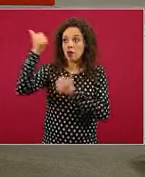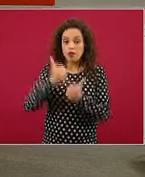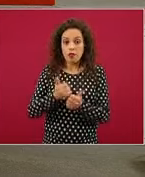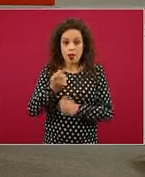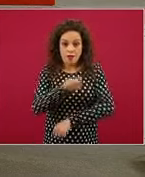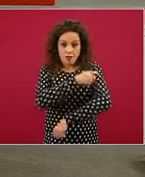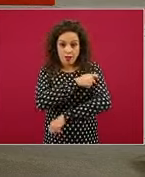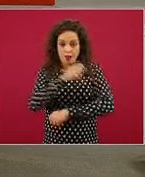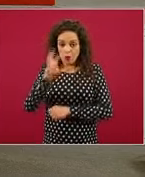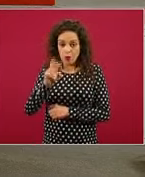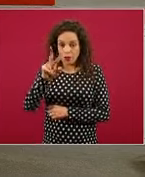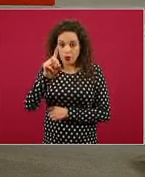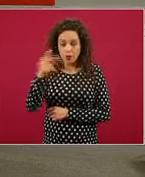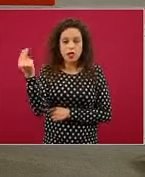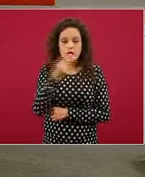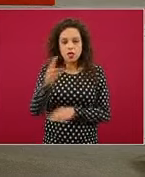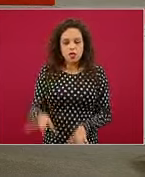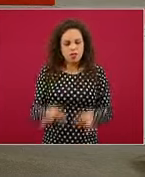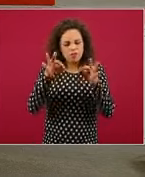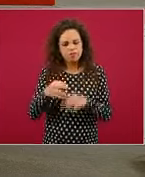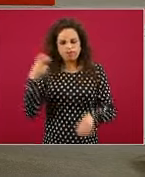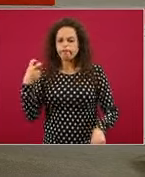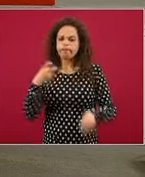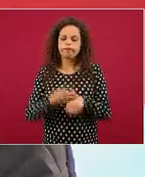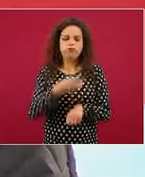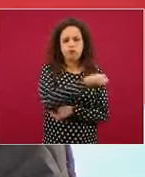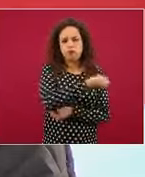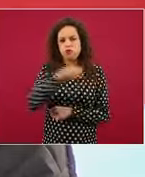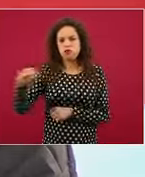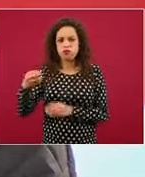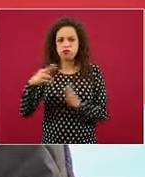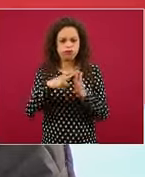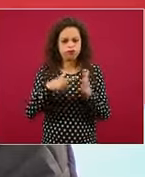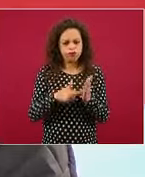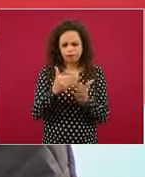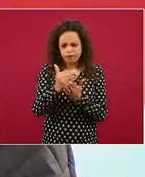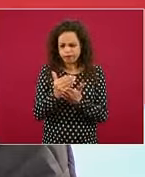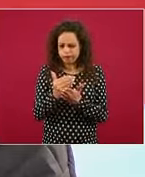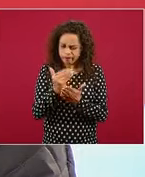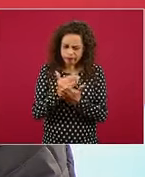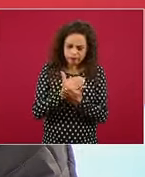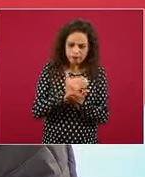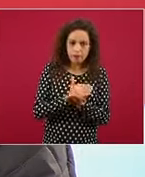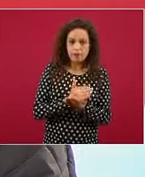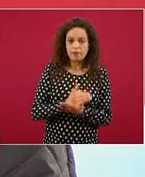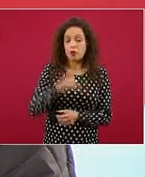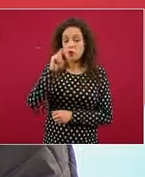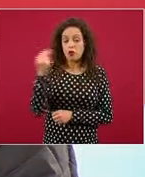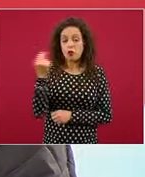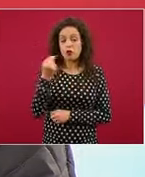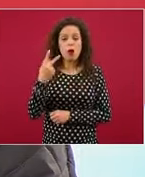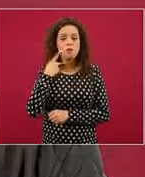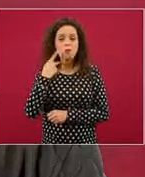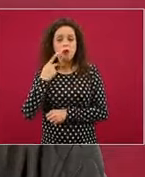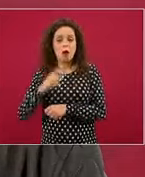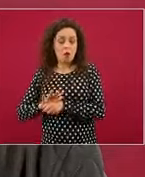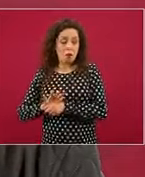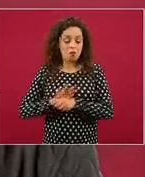rigurosos y no permitamos que ninguna presión política pudiera llevar a una